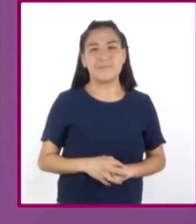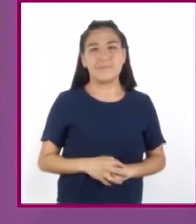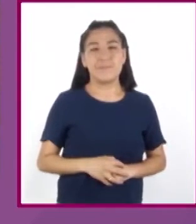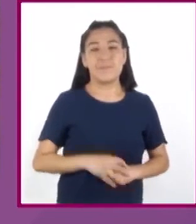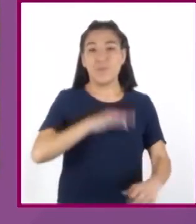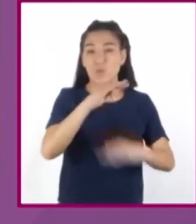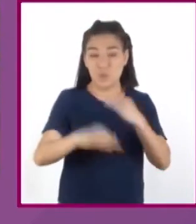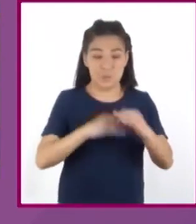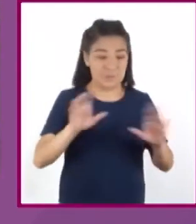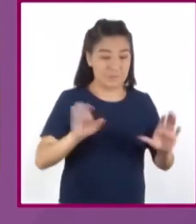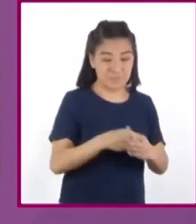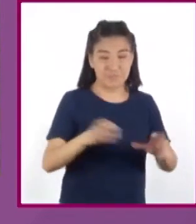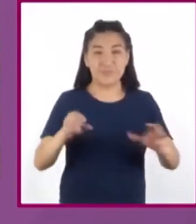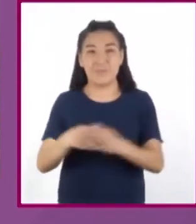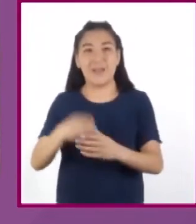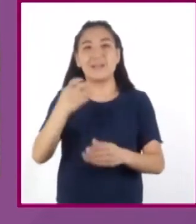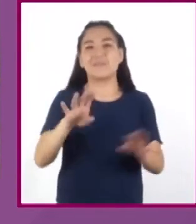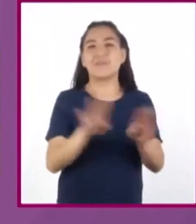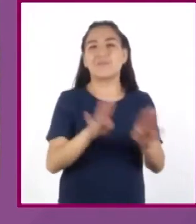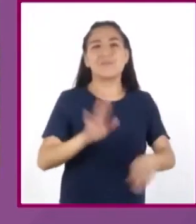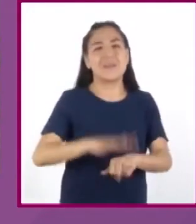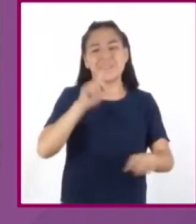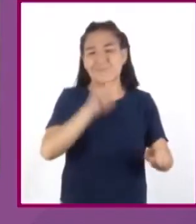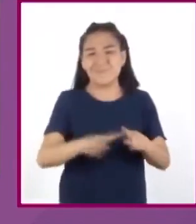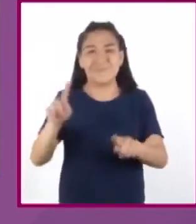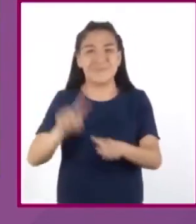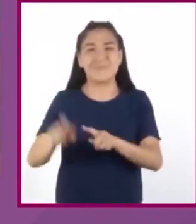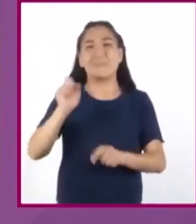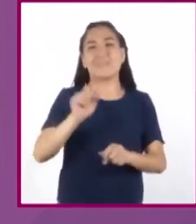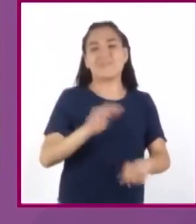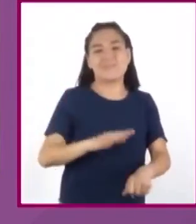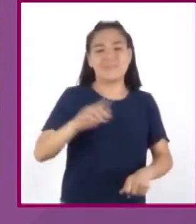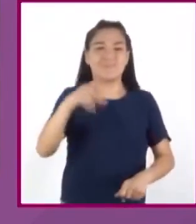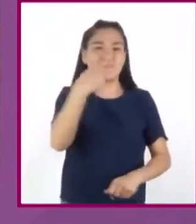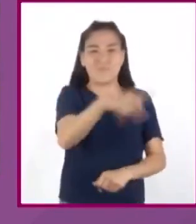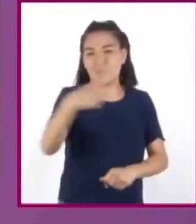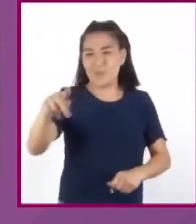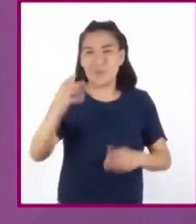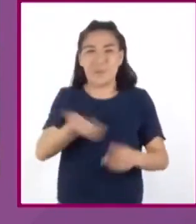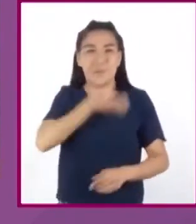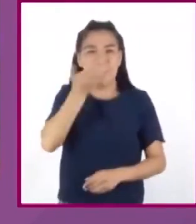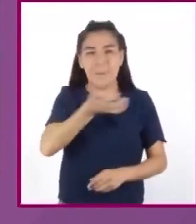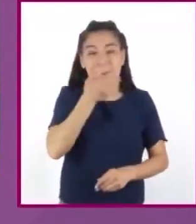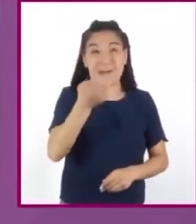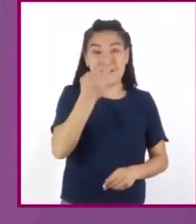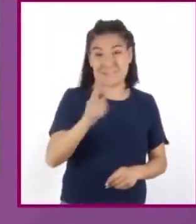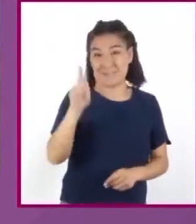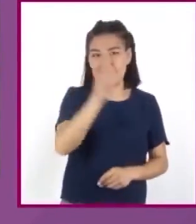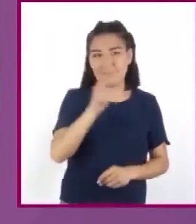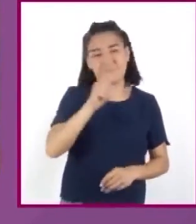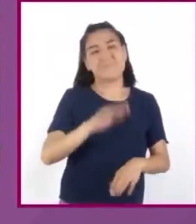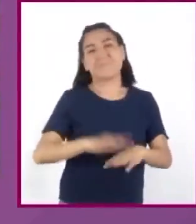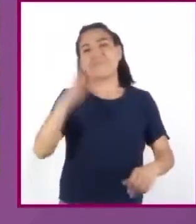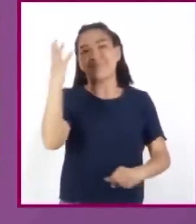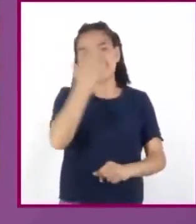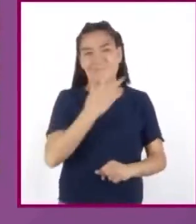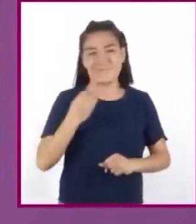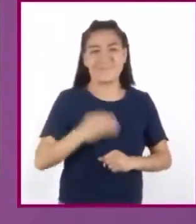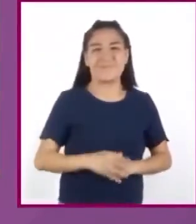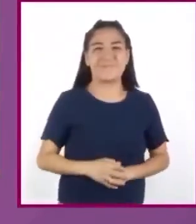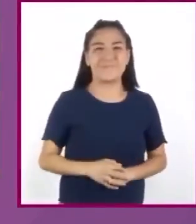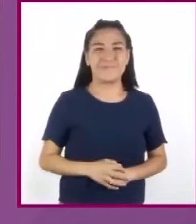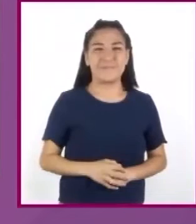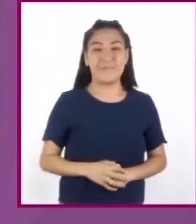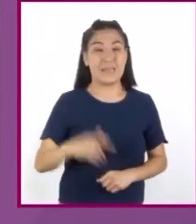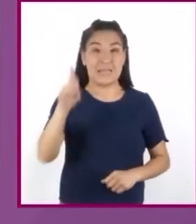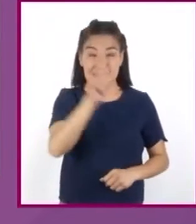Todas las comunidades cuentan con una riqueza cultural propia, y la lengua es parte de esta riqueza.